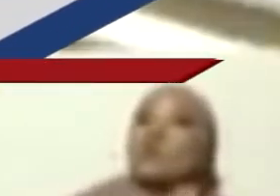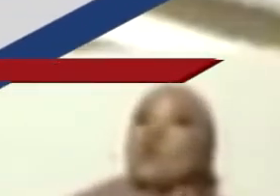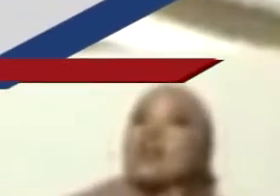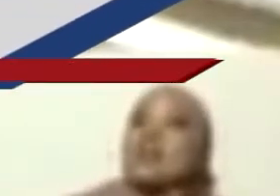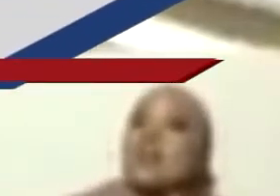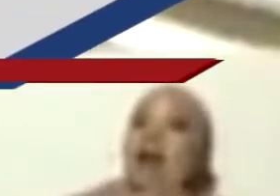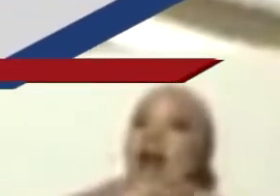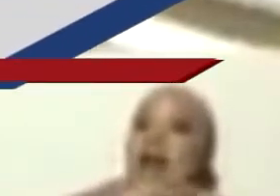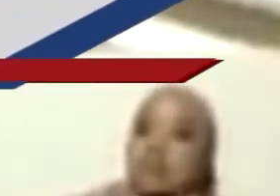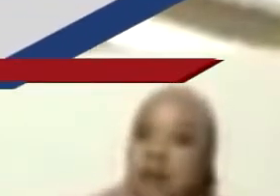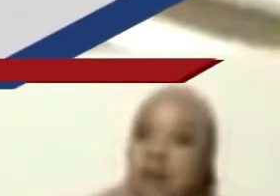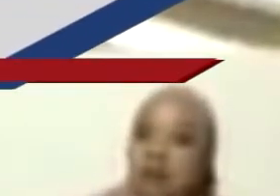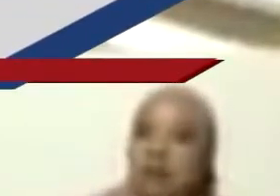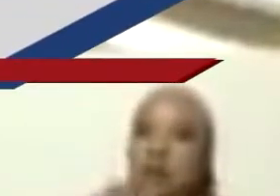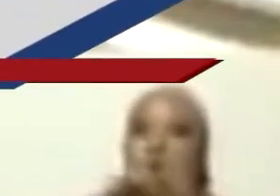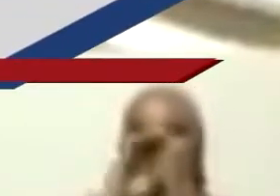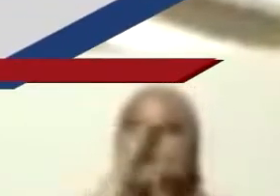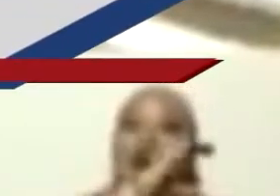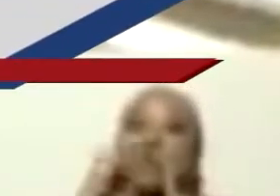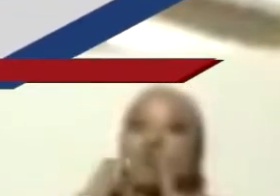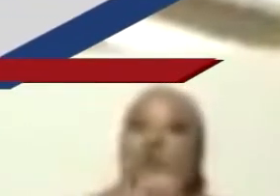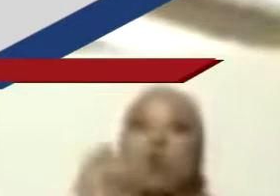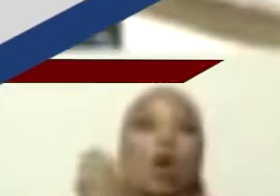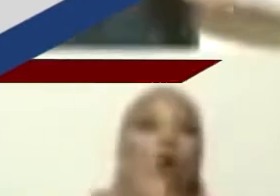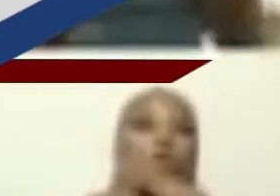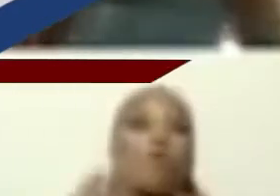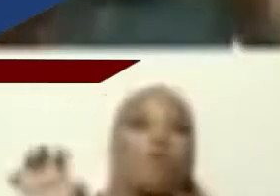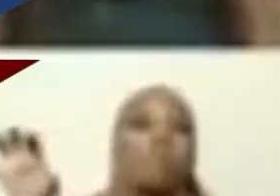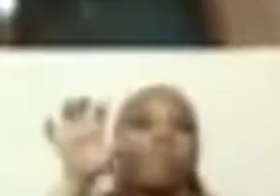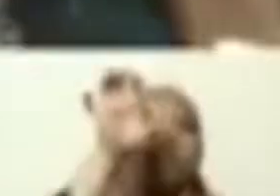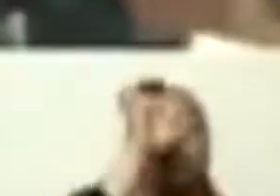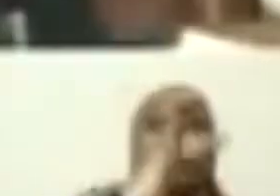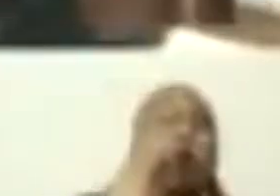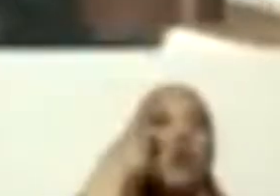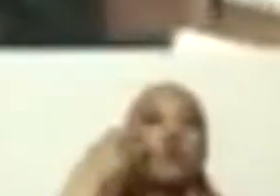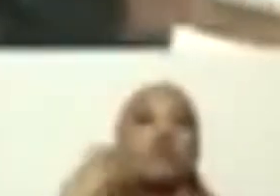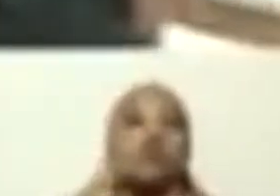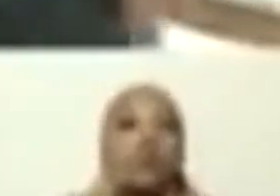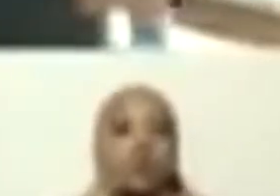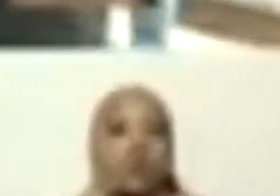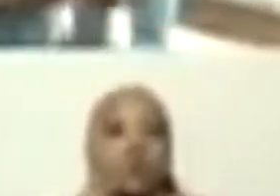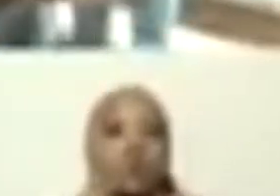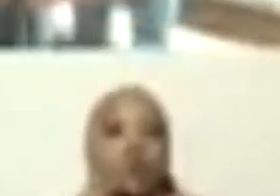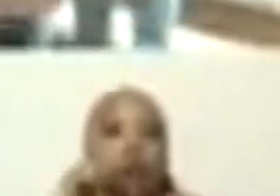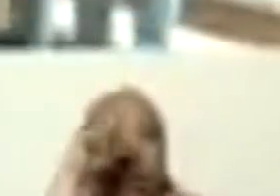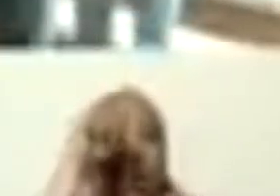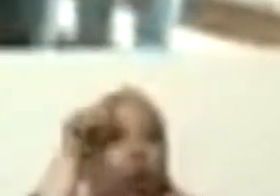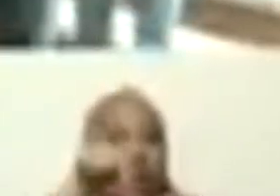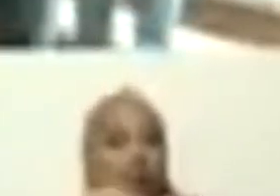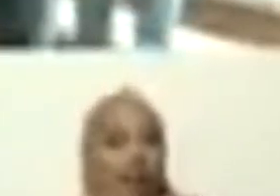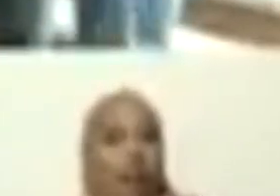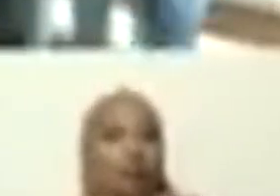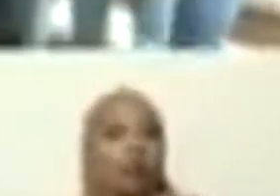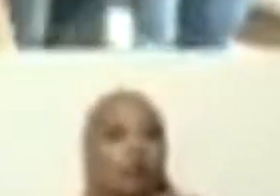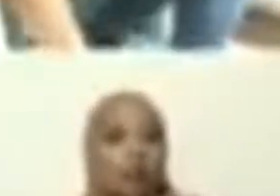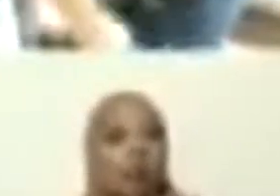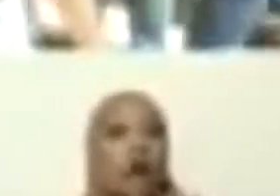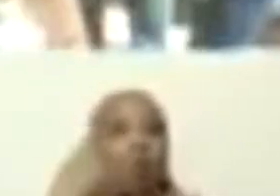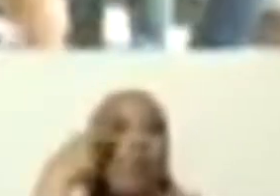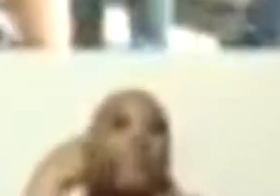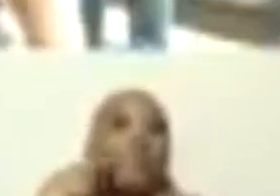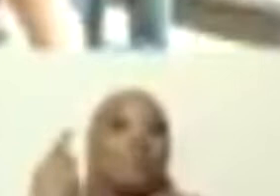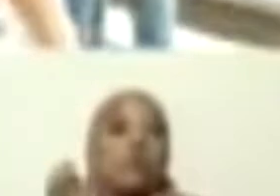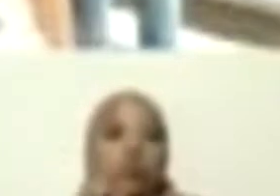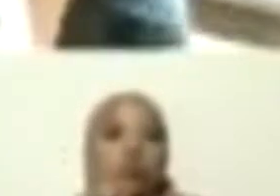primero que nada desde el conocimiento lo que es la cultura exportadora acá en Venezuela. Tenemos un reto y es de hacer que el cacao obviamente retome